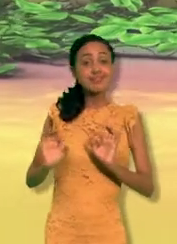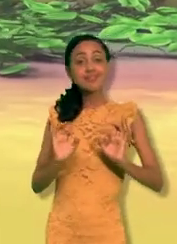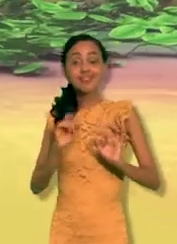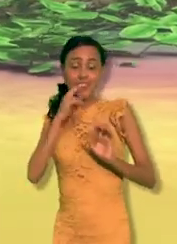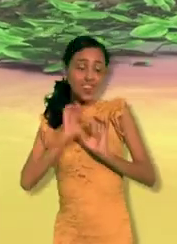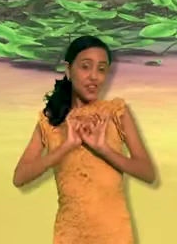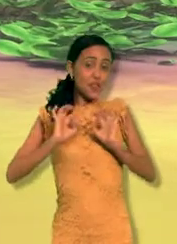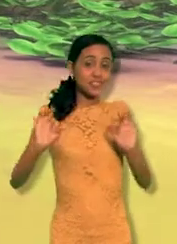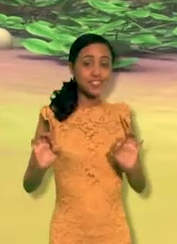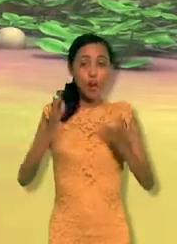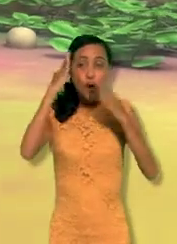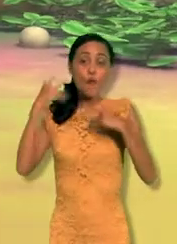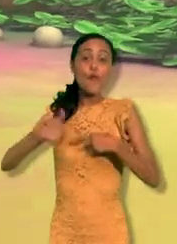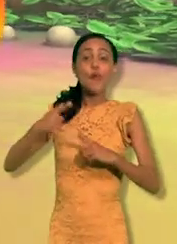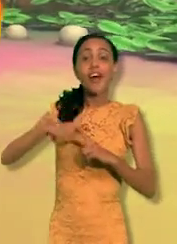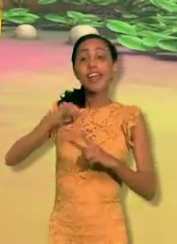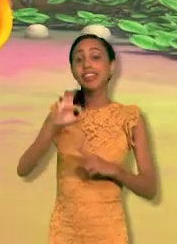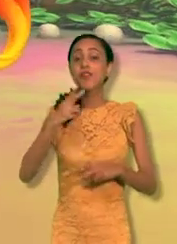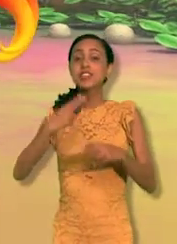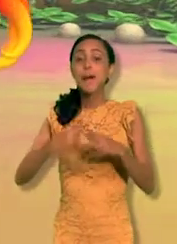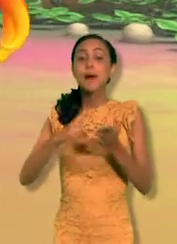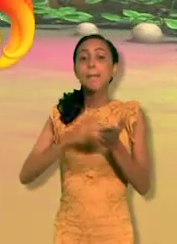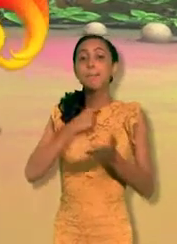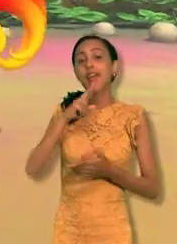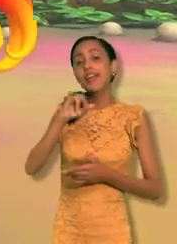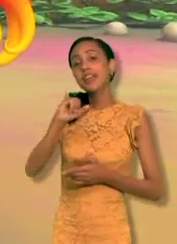a la boda de un tío suyo llamado Perico.